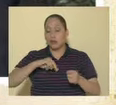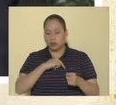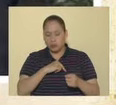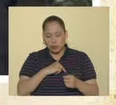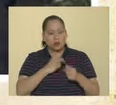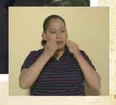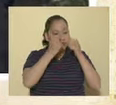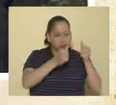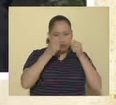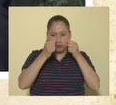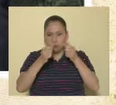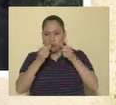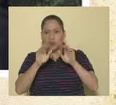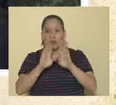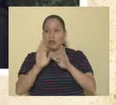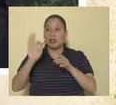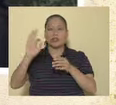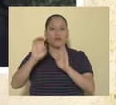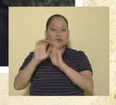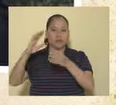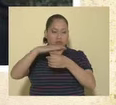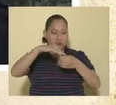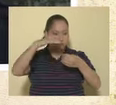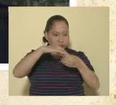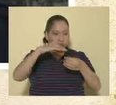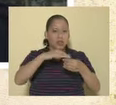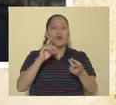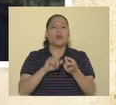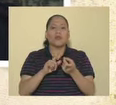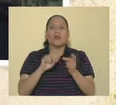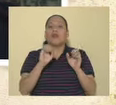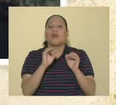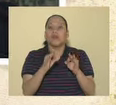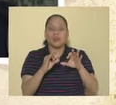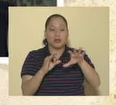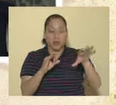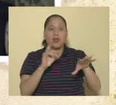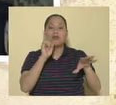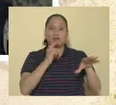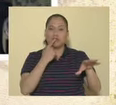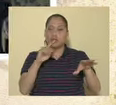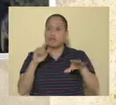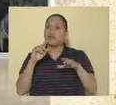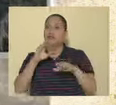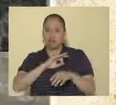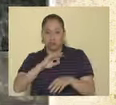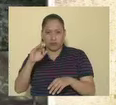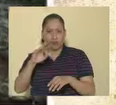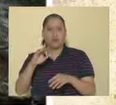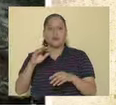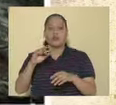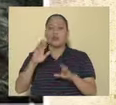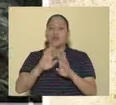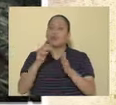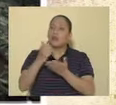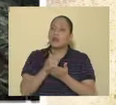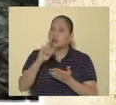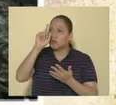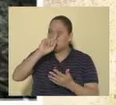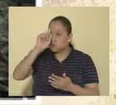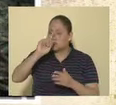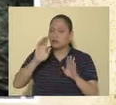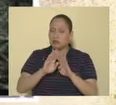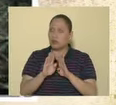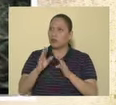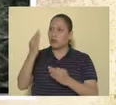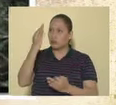de atención al hostigamiento, como con una oficina en donde ellas puedan denunciar, puedan ser orientadas, puedan ser